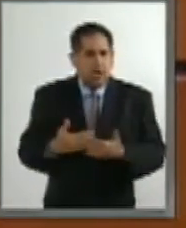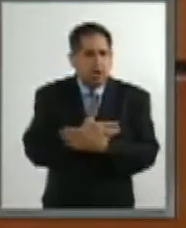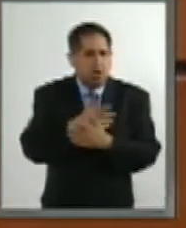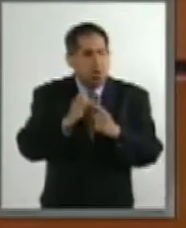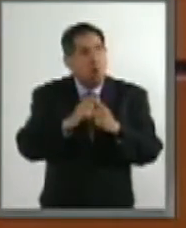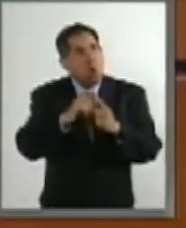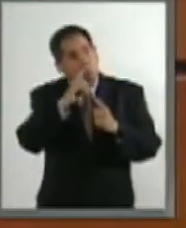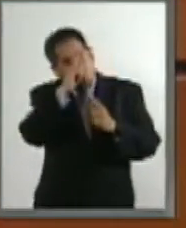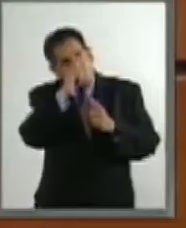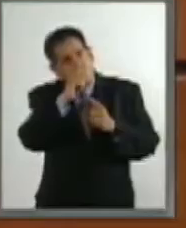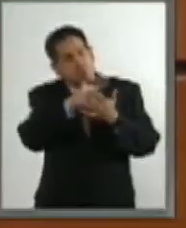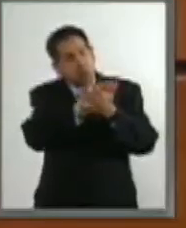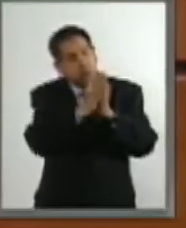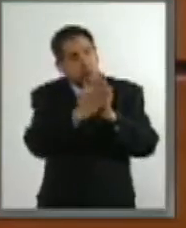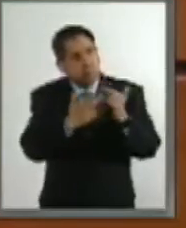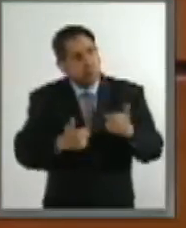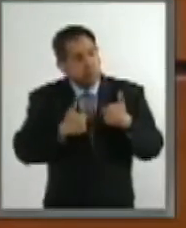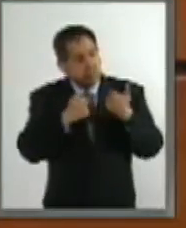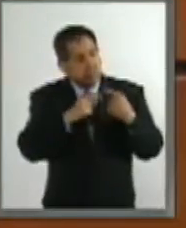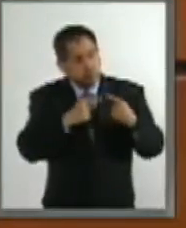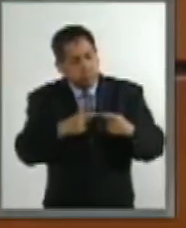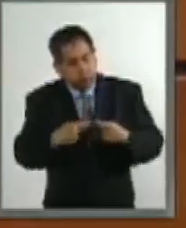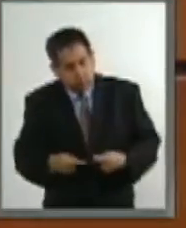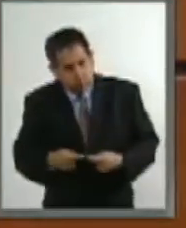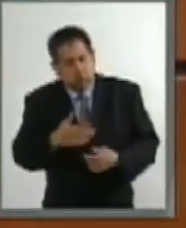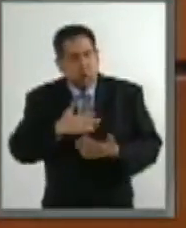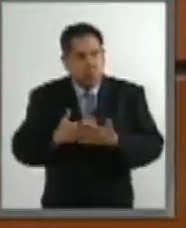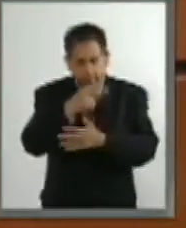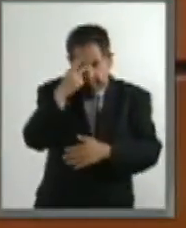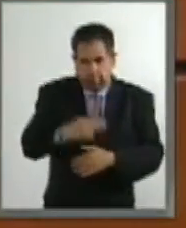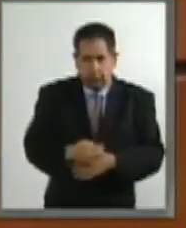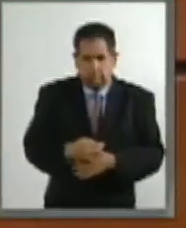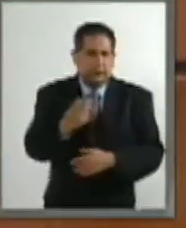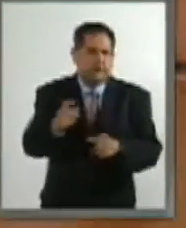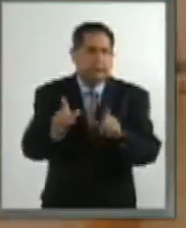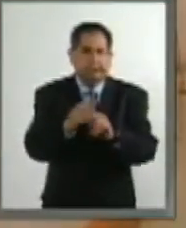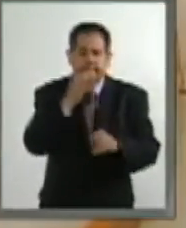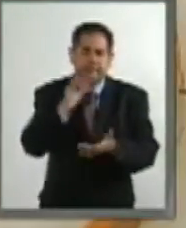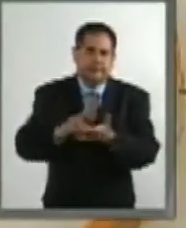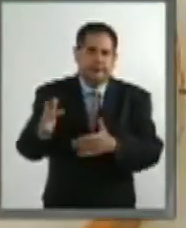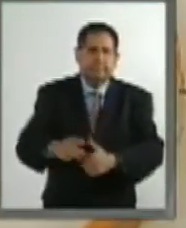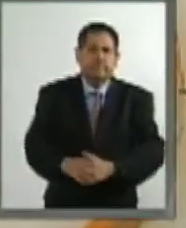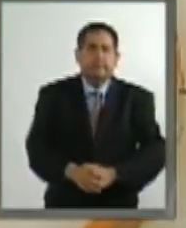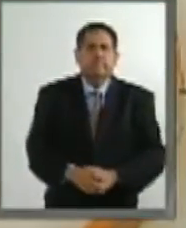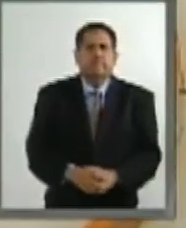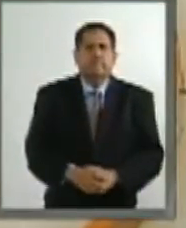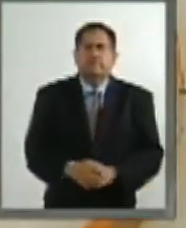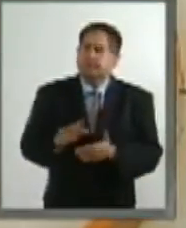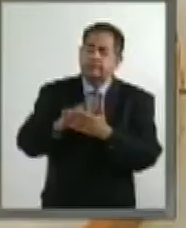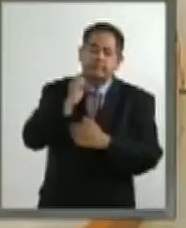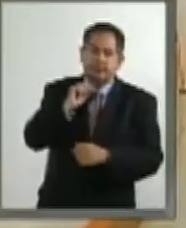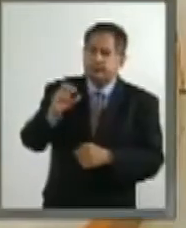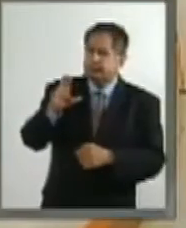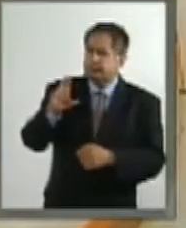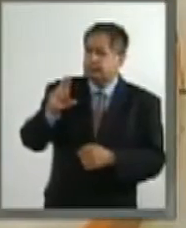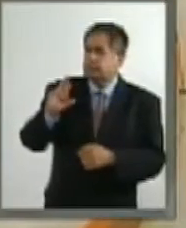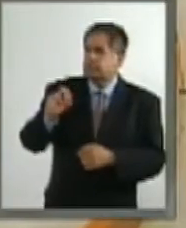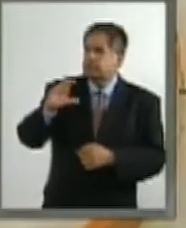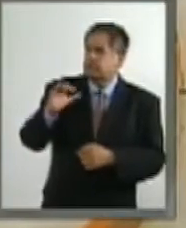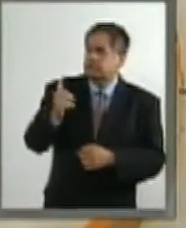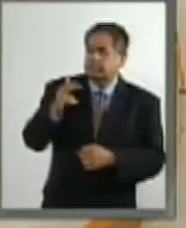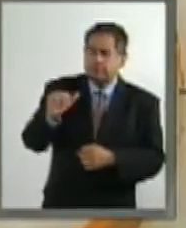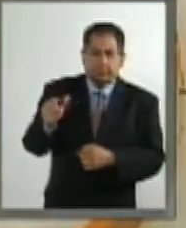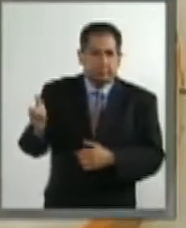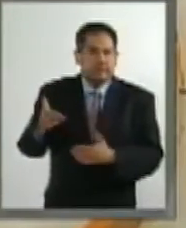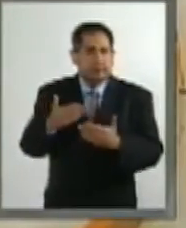por lo anterior expuesto les agradezco su atención muchas gracias gracias senadora sonia rocha tomes las condiciones finales asuntos